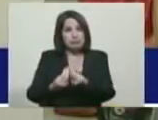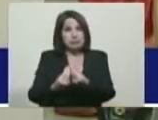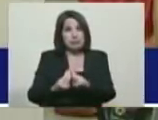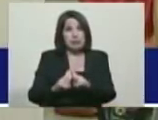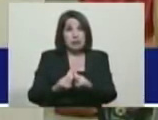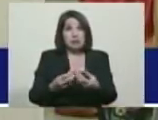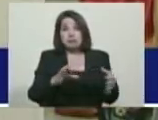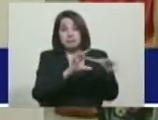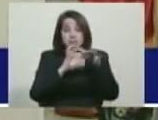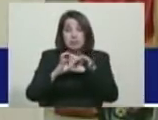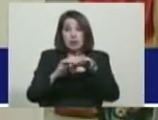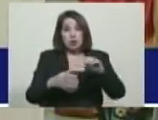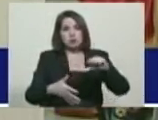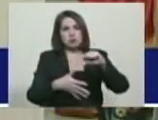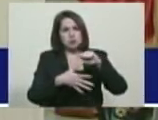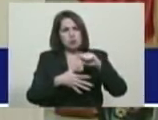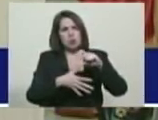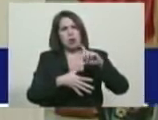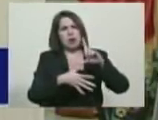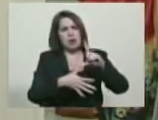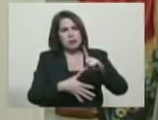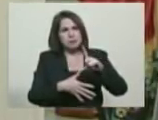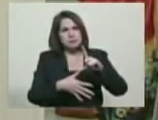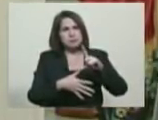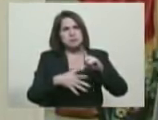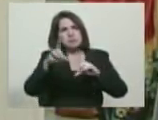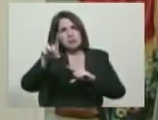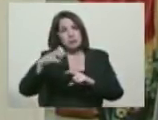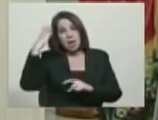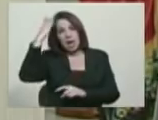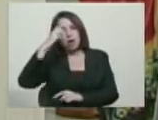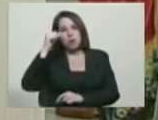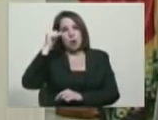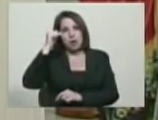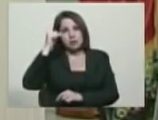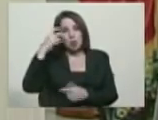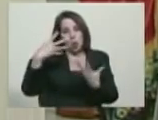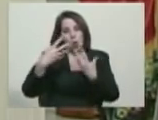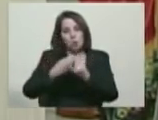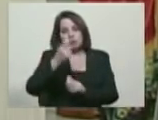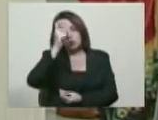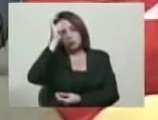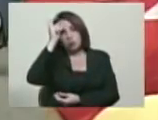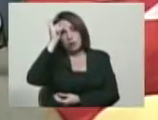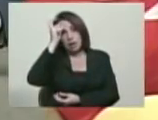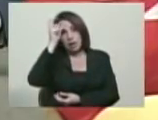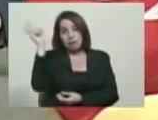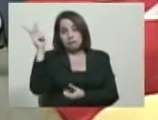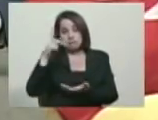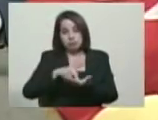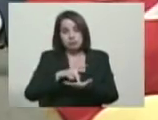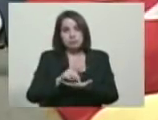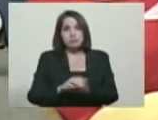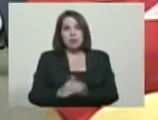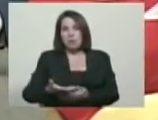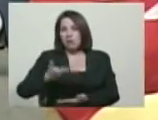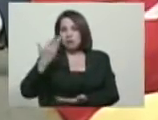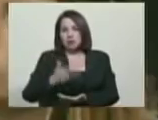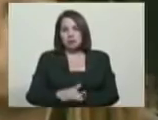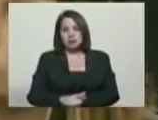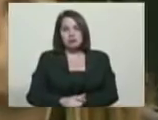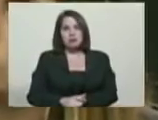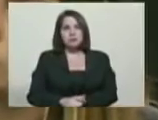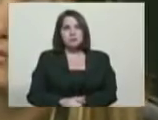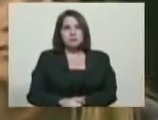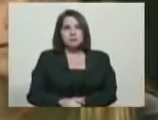regiones, Suramérica, América Latina y la región de Euroasia, donde Turquía ocupa un papel fundamental.